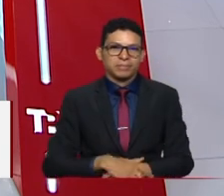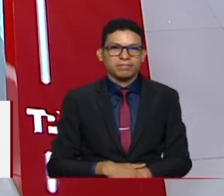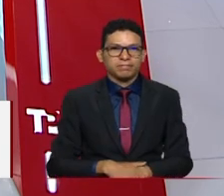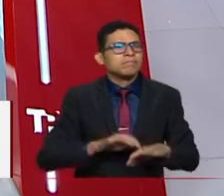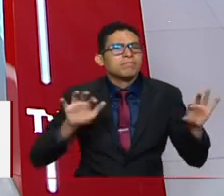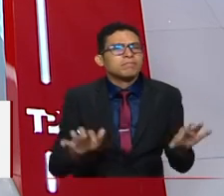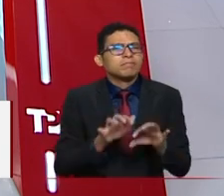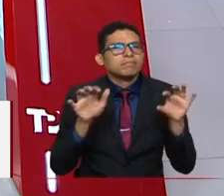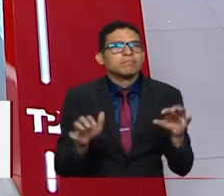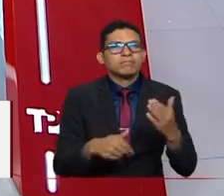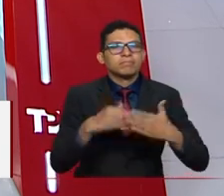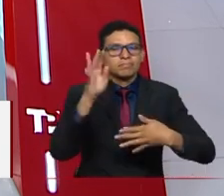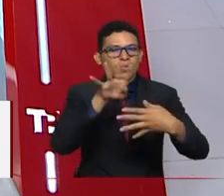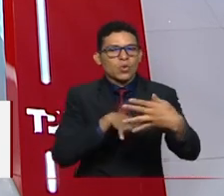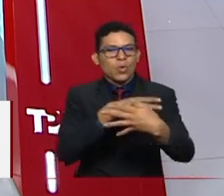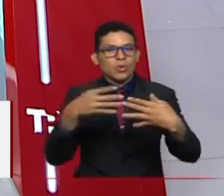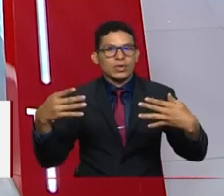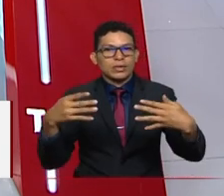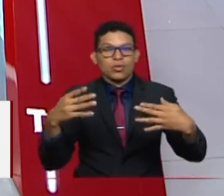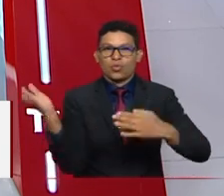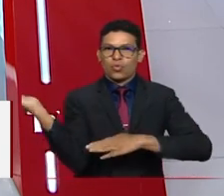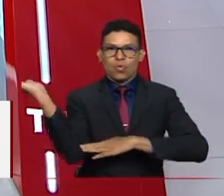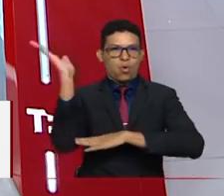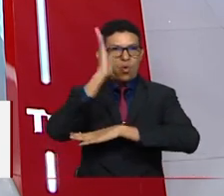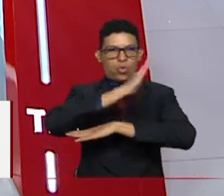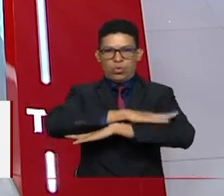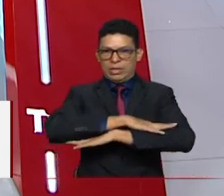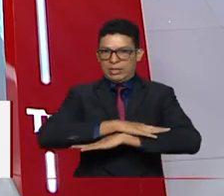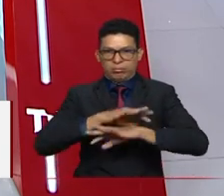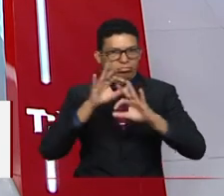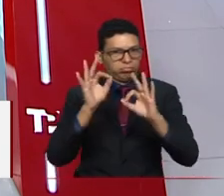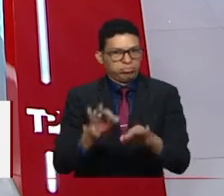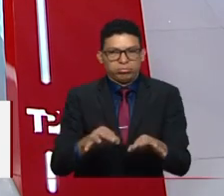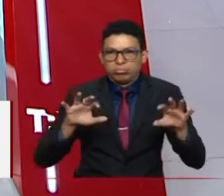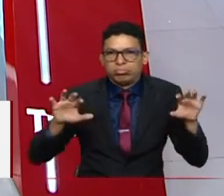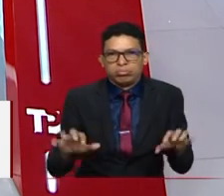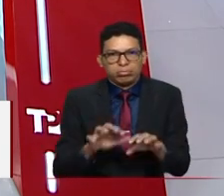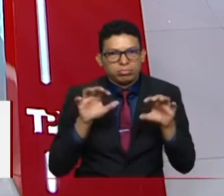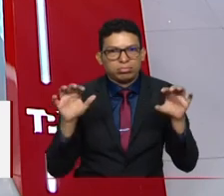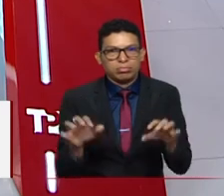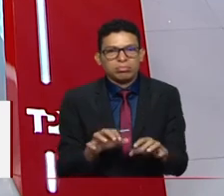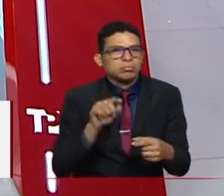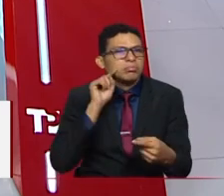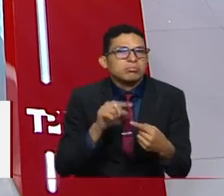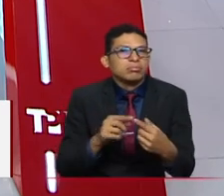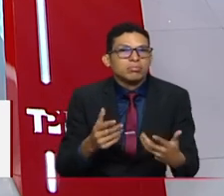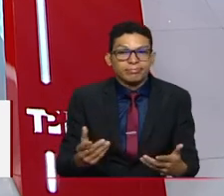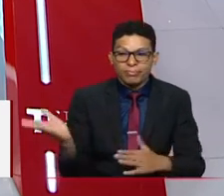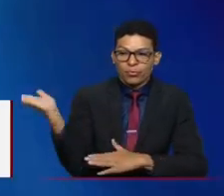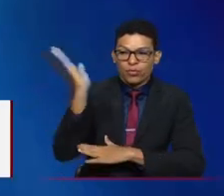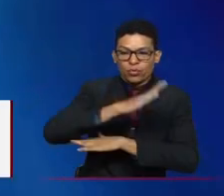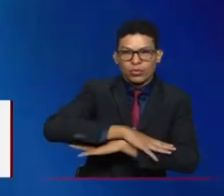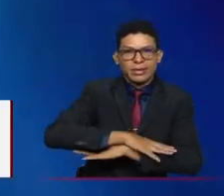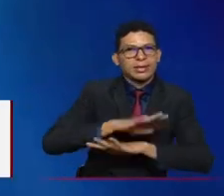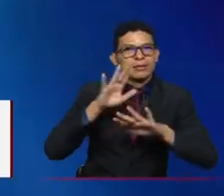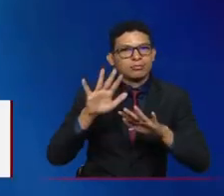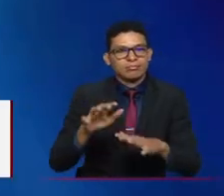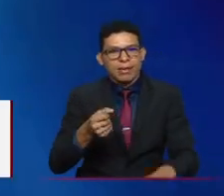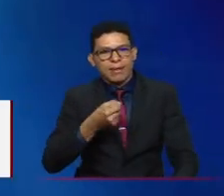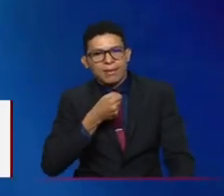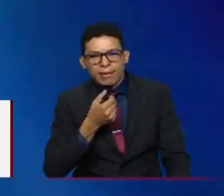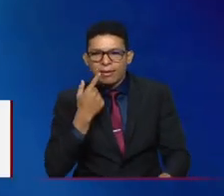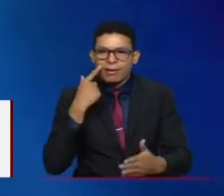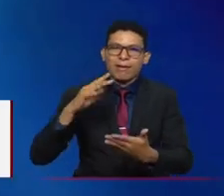horario todo el día hay pues como actividades La idea es que todo el día haya animadores